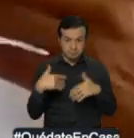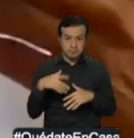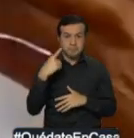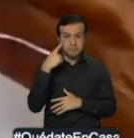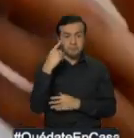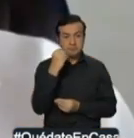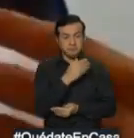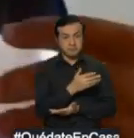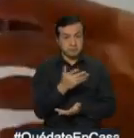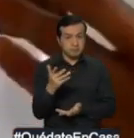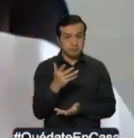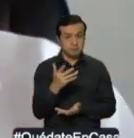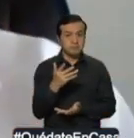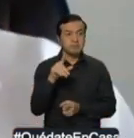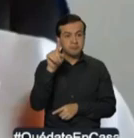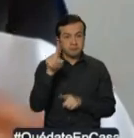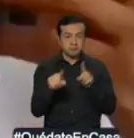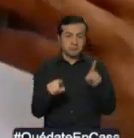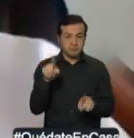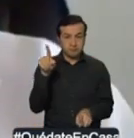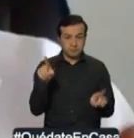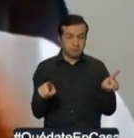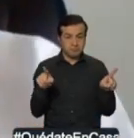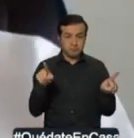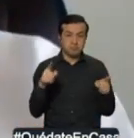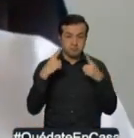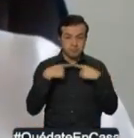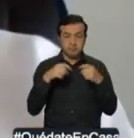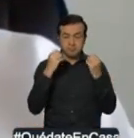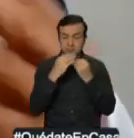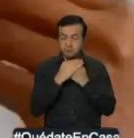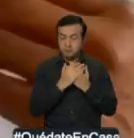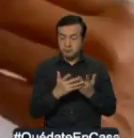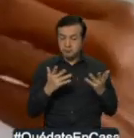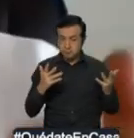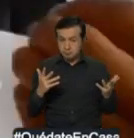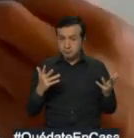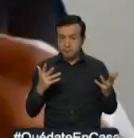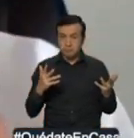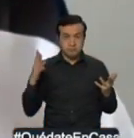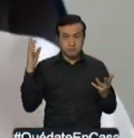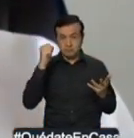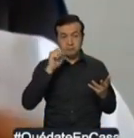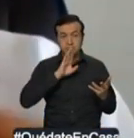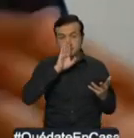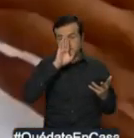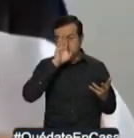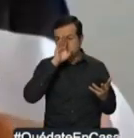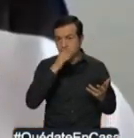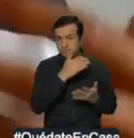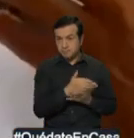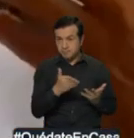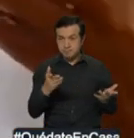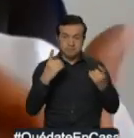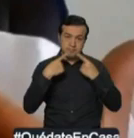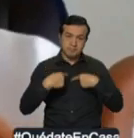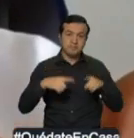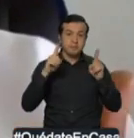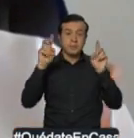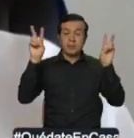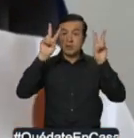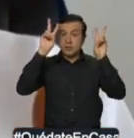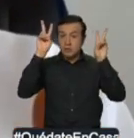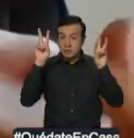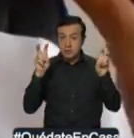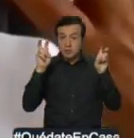pandemia que conozcan cómo comportarse y lo que siempre digo el tema